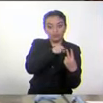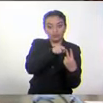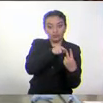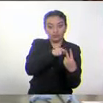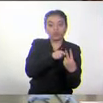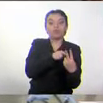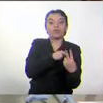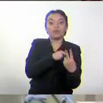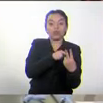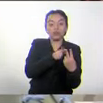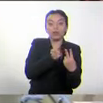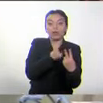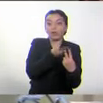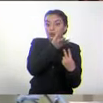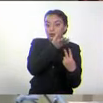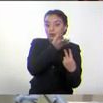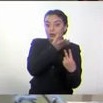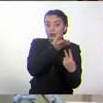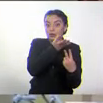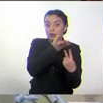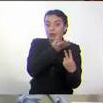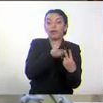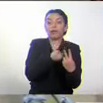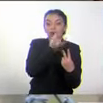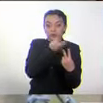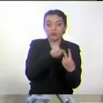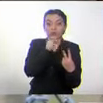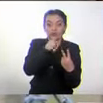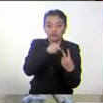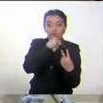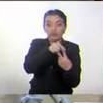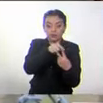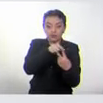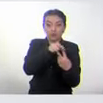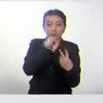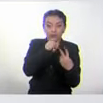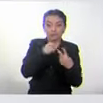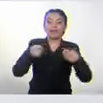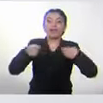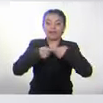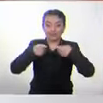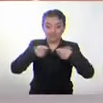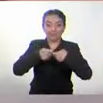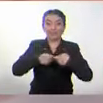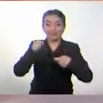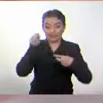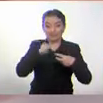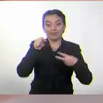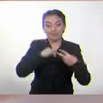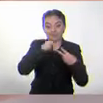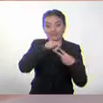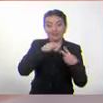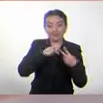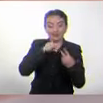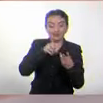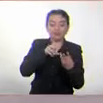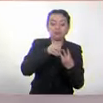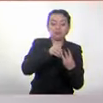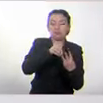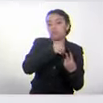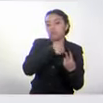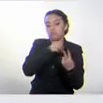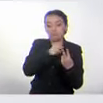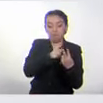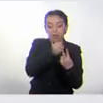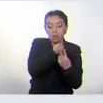seguían recibiendo el flujo de electrones o corriente eléctrica. Es por eso que al removerlo, los otros